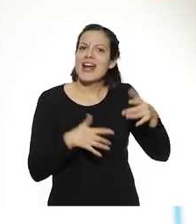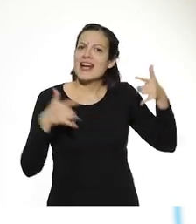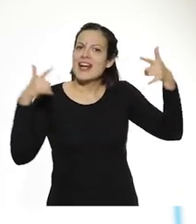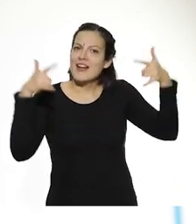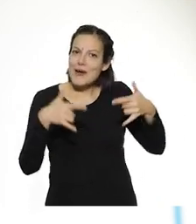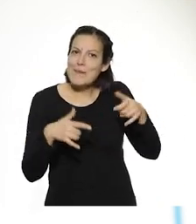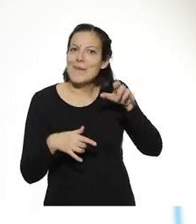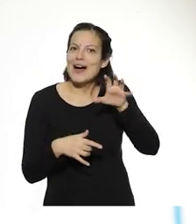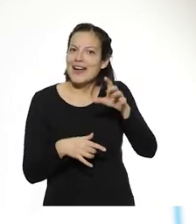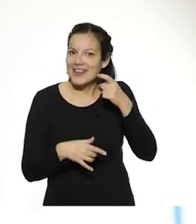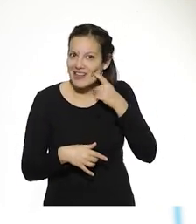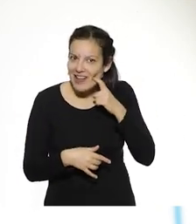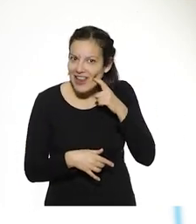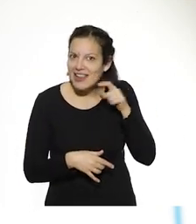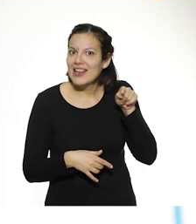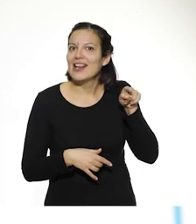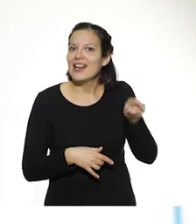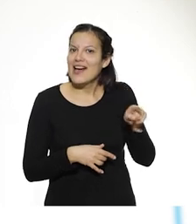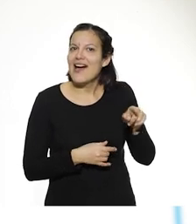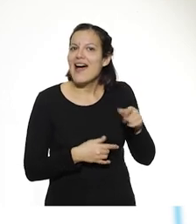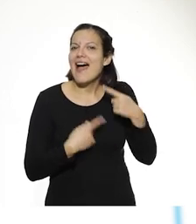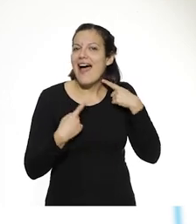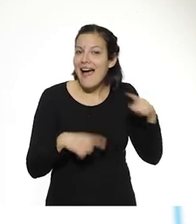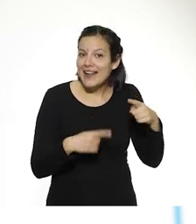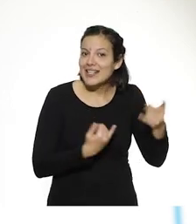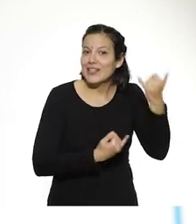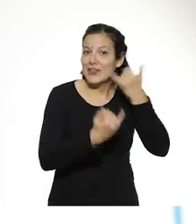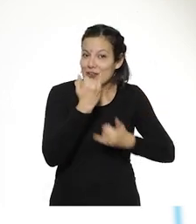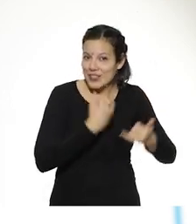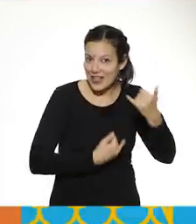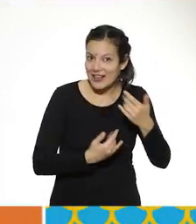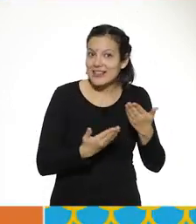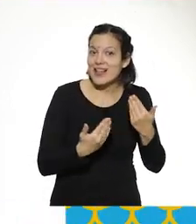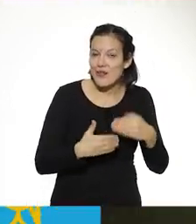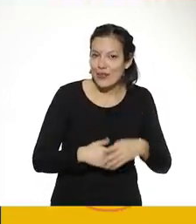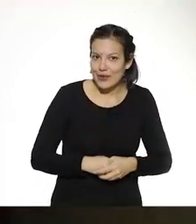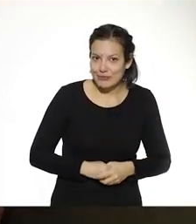rapera entrerriana que nos va a cantar y a contar esto.